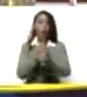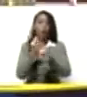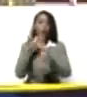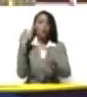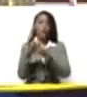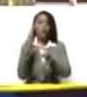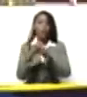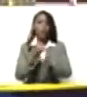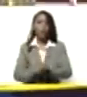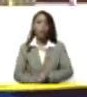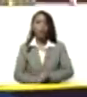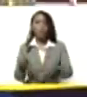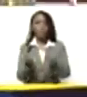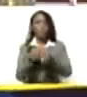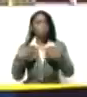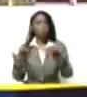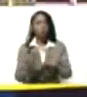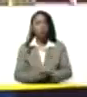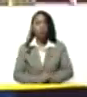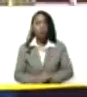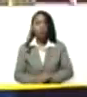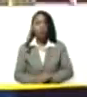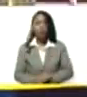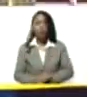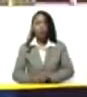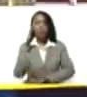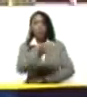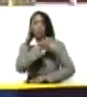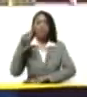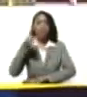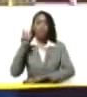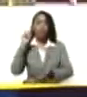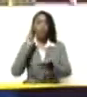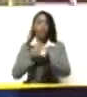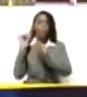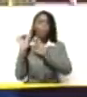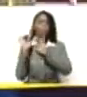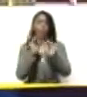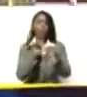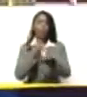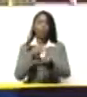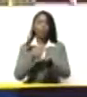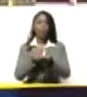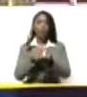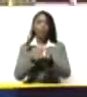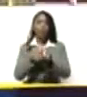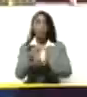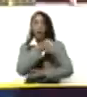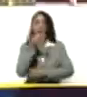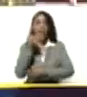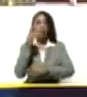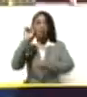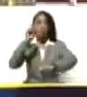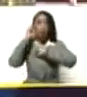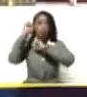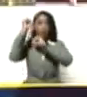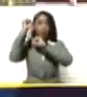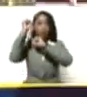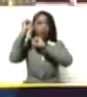con la extraordinaria participación y las extraordinarias victorias